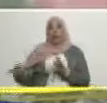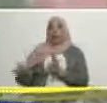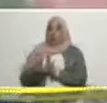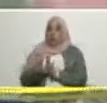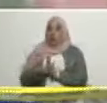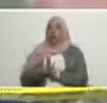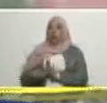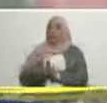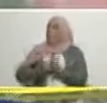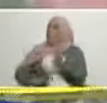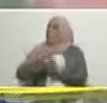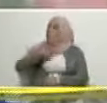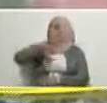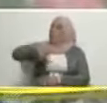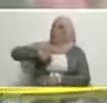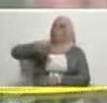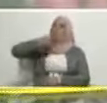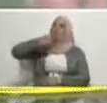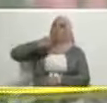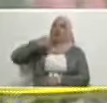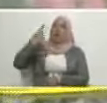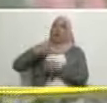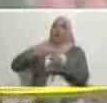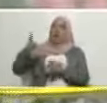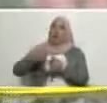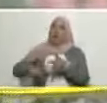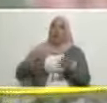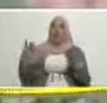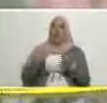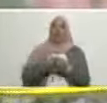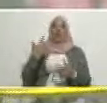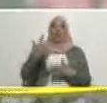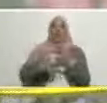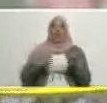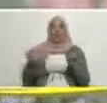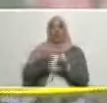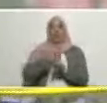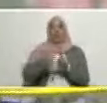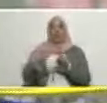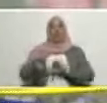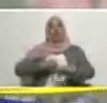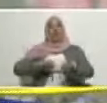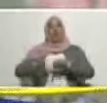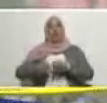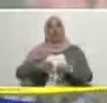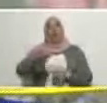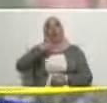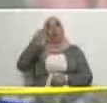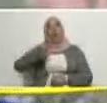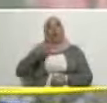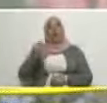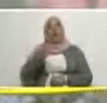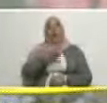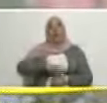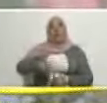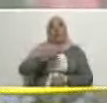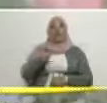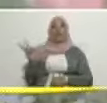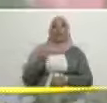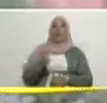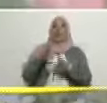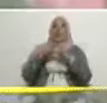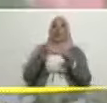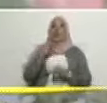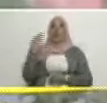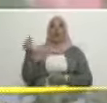a construir un poderoso, diverso, colorido y combativo movimiento juvenil de la gran misión Venezuela